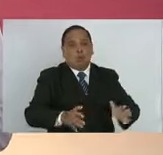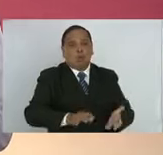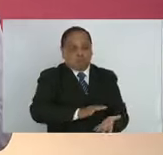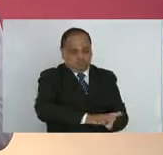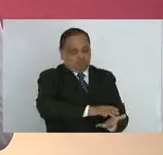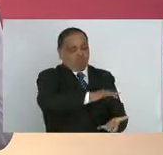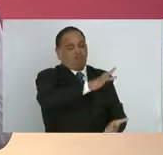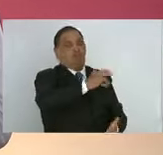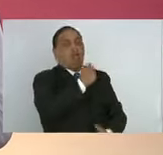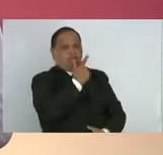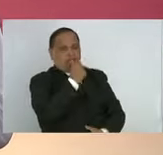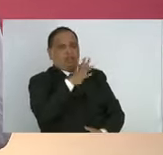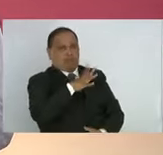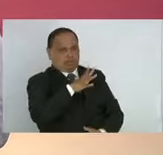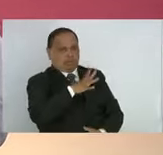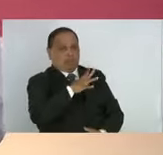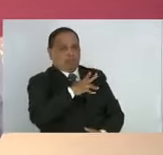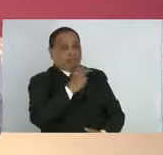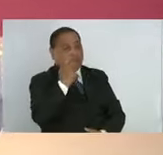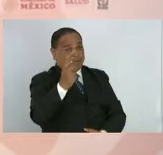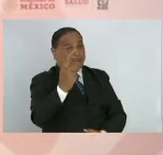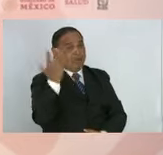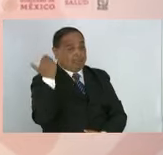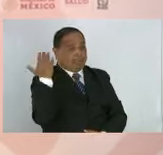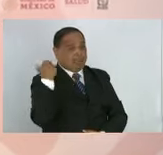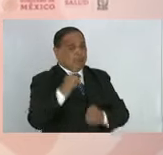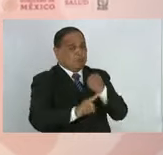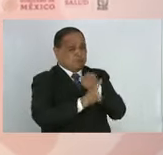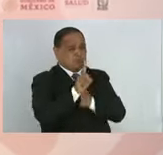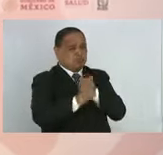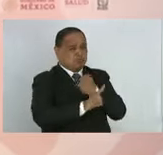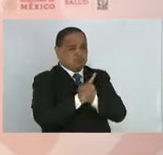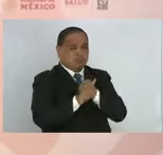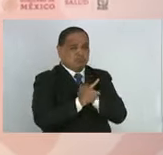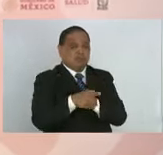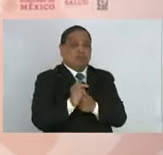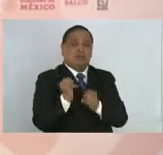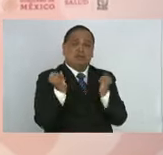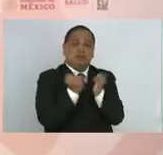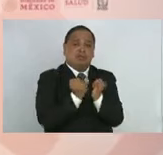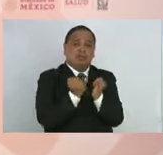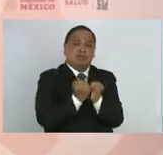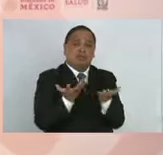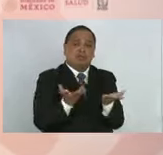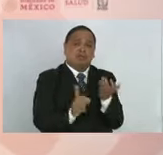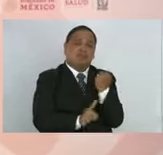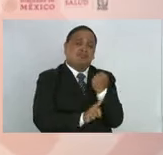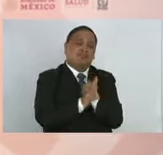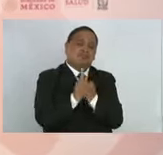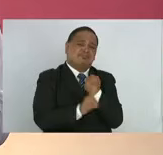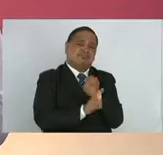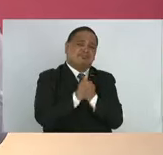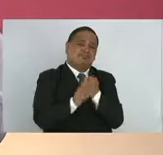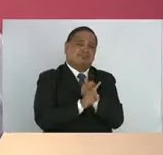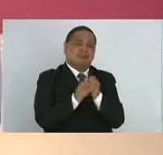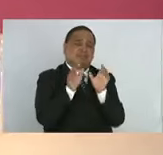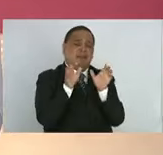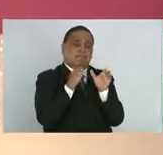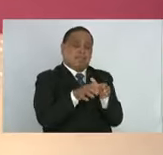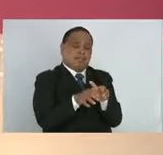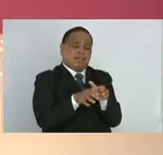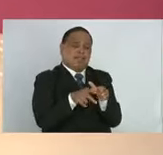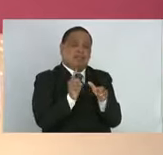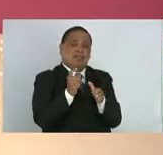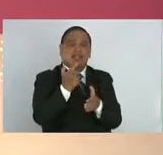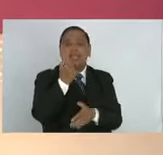ese era un problema, lo sigue siendo en menor medida, el